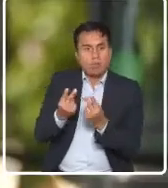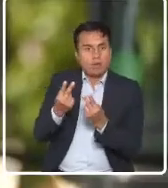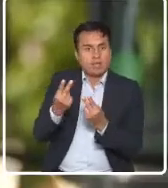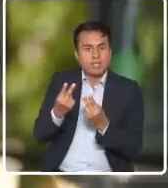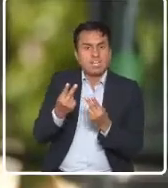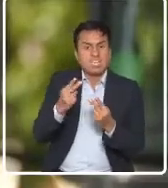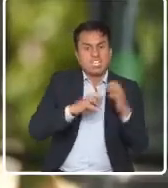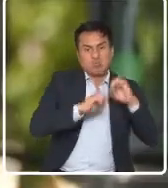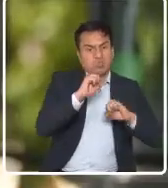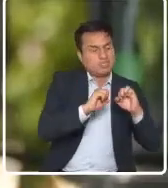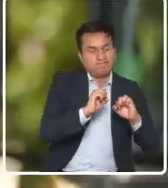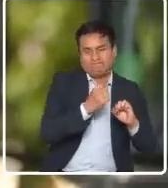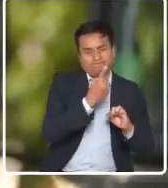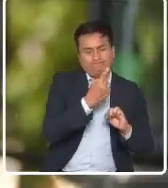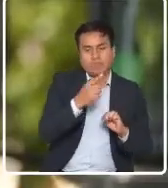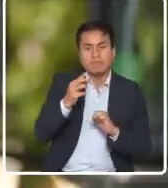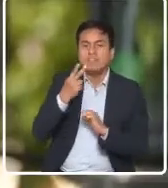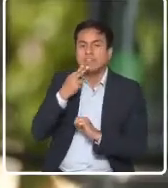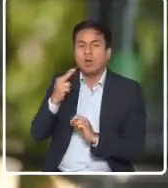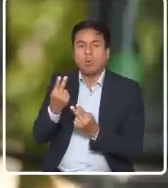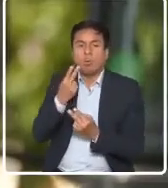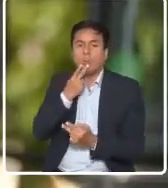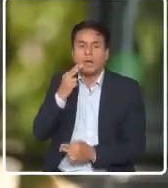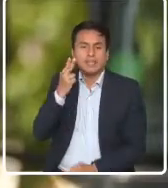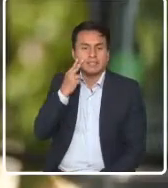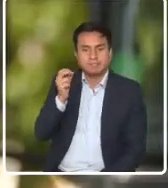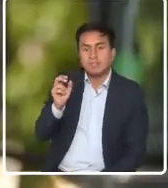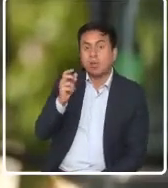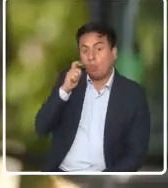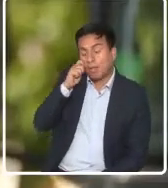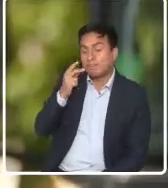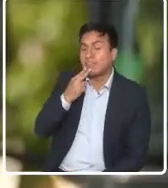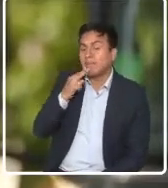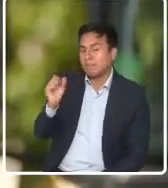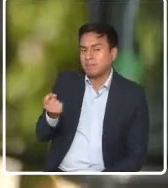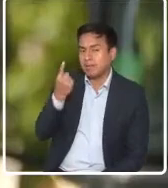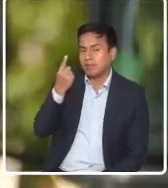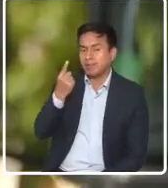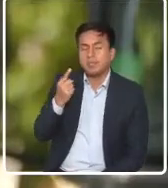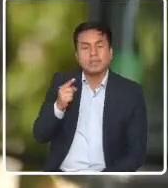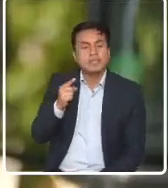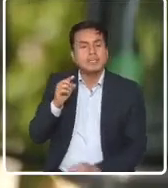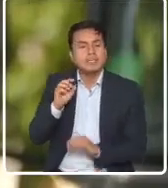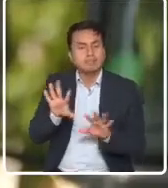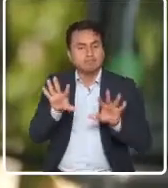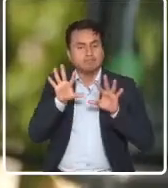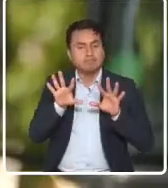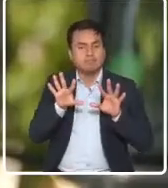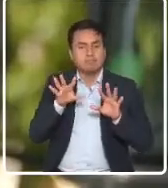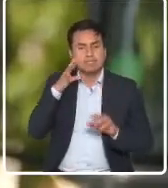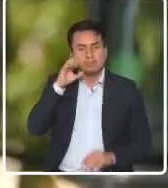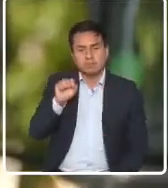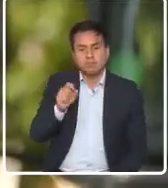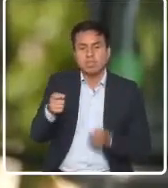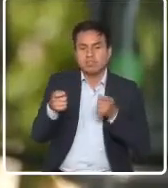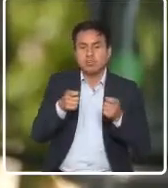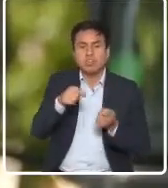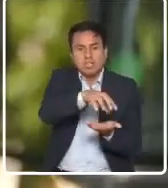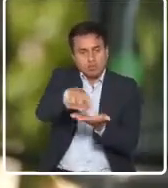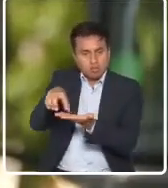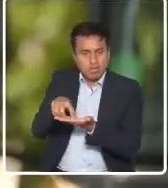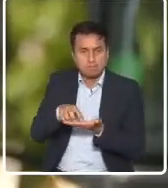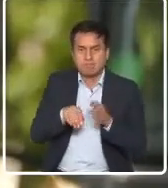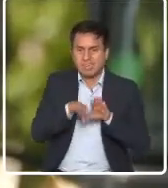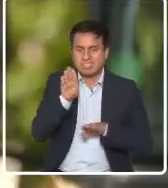por sobre la industria, cosa que también quiero destacar. Por supuesto que todavía nos queda mucho que hacer en prevención, en gestión